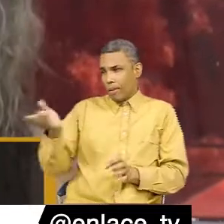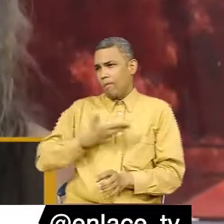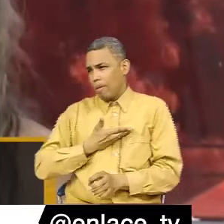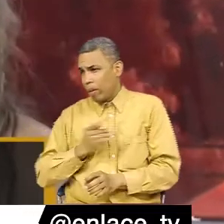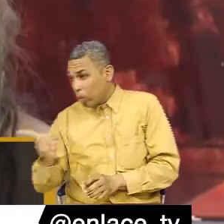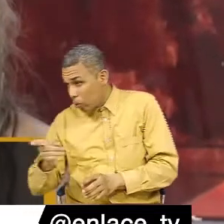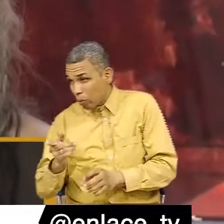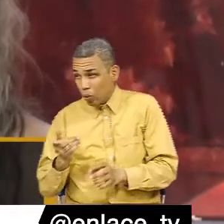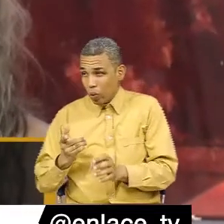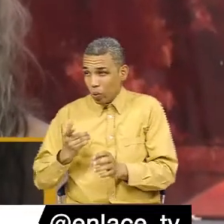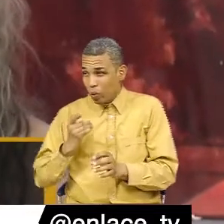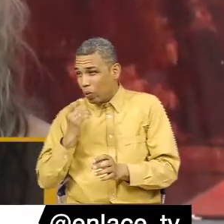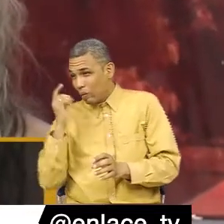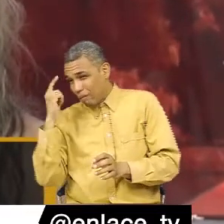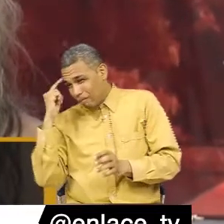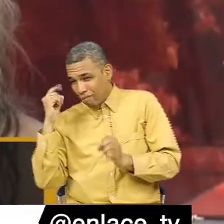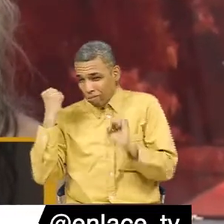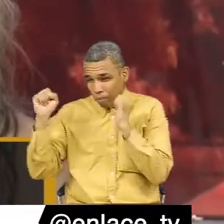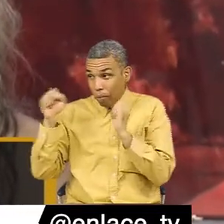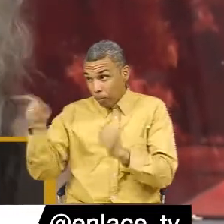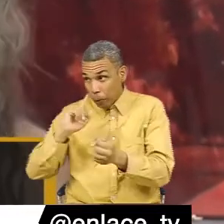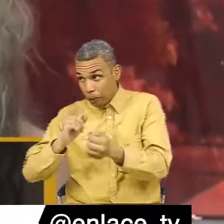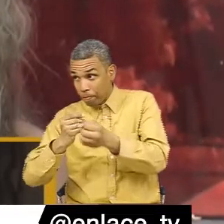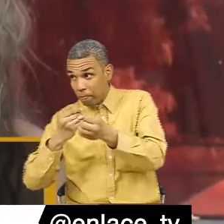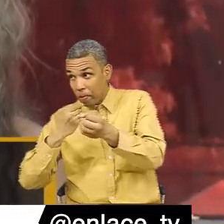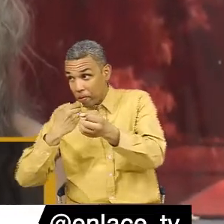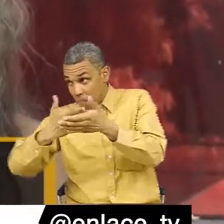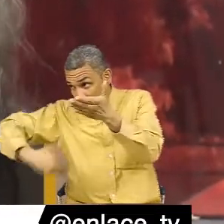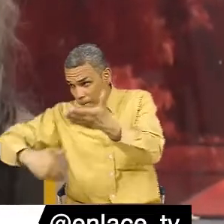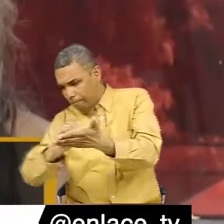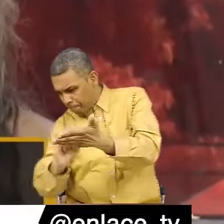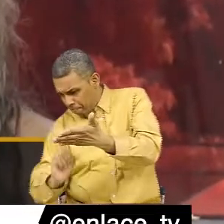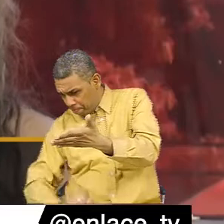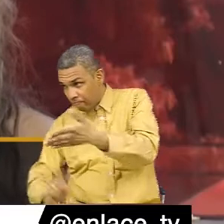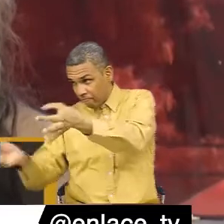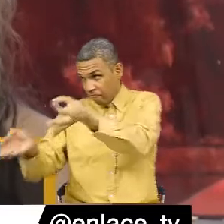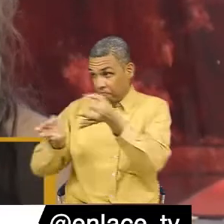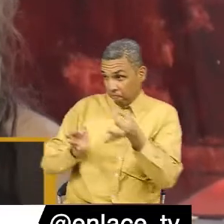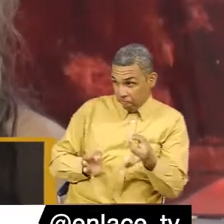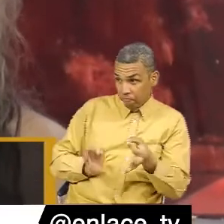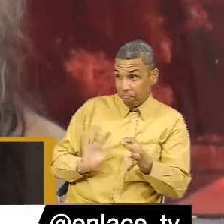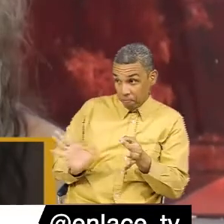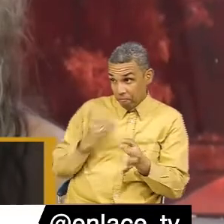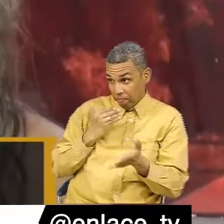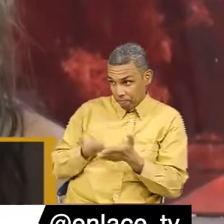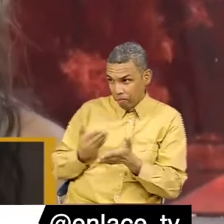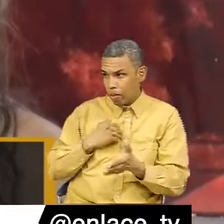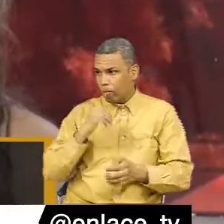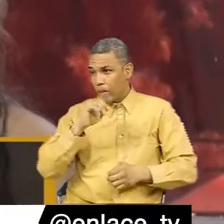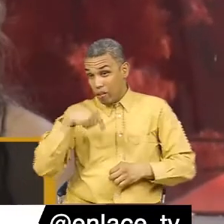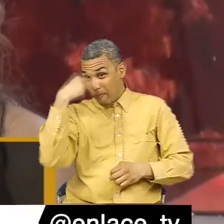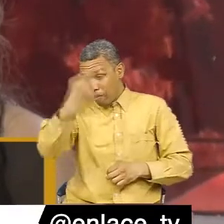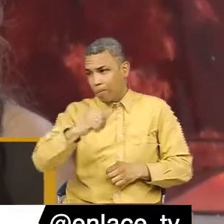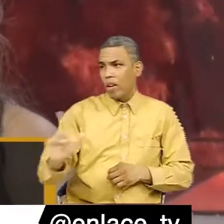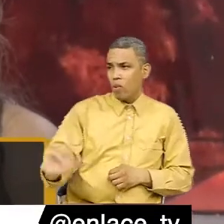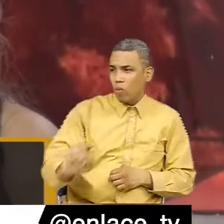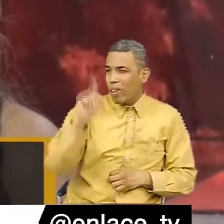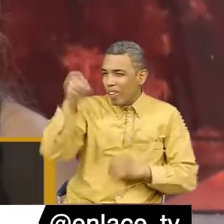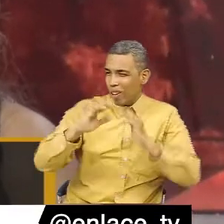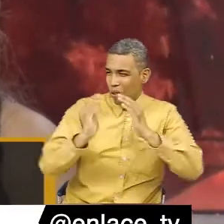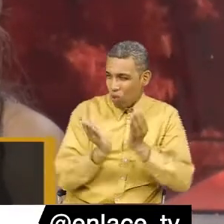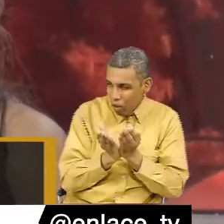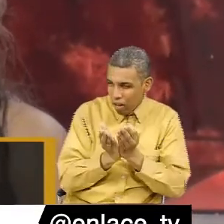la queja, y el día lunes se va a hacer una mesa de trabajo, se va a convocar, se va a hacer una reunión con la coordinadora